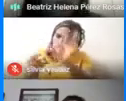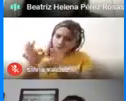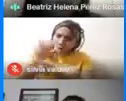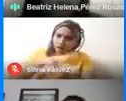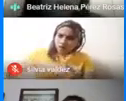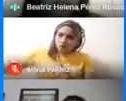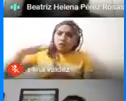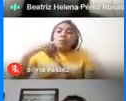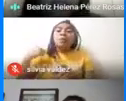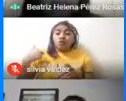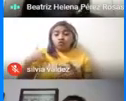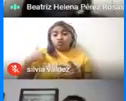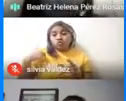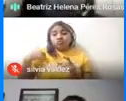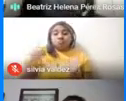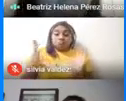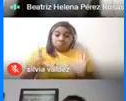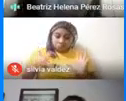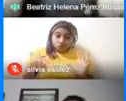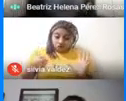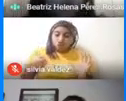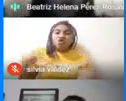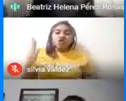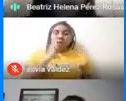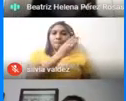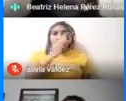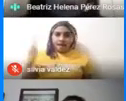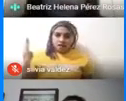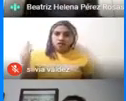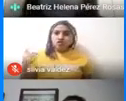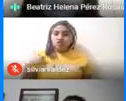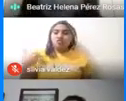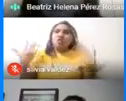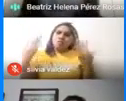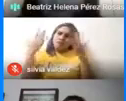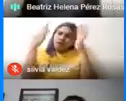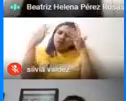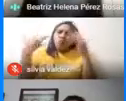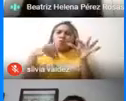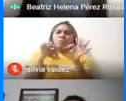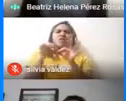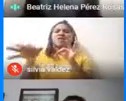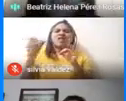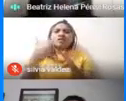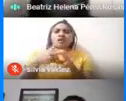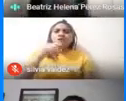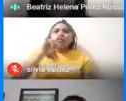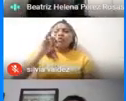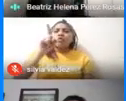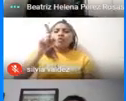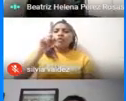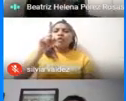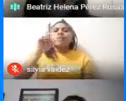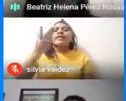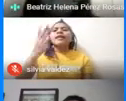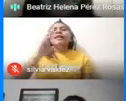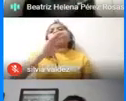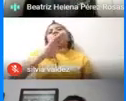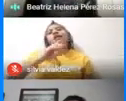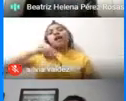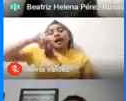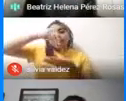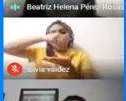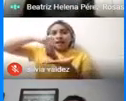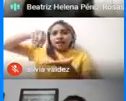Yo personalmente, y soy de Barranquilla, y si debo aplaudir, por ejemplo, un municipio, Usiacurí Atlántico lo tiene, y ya a